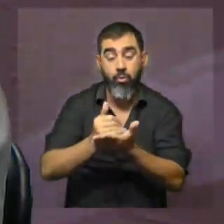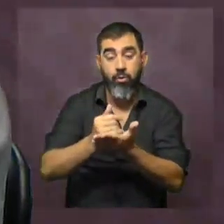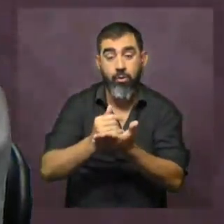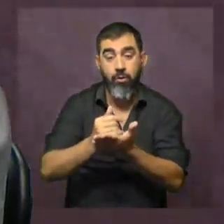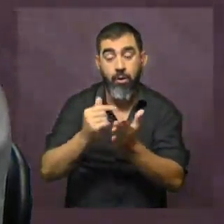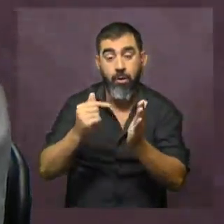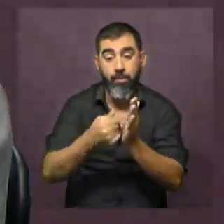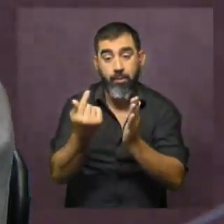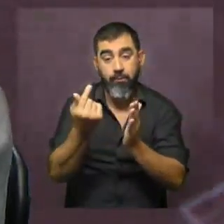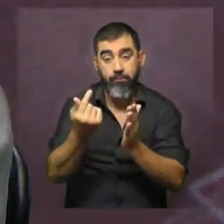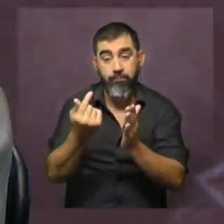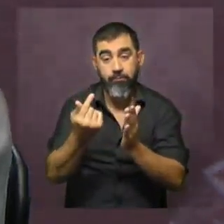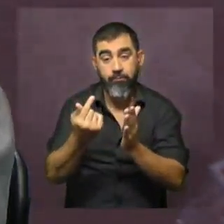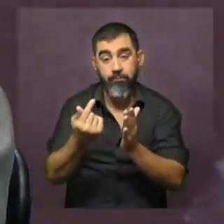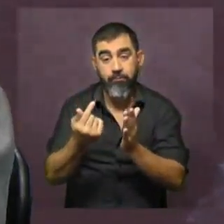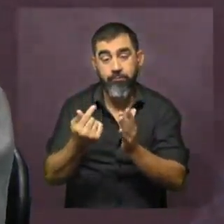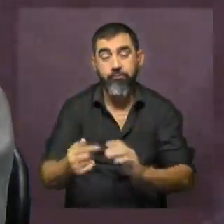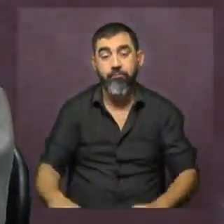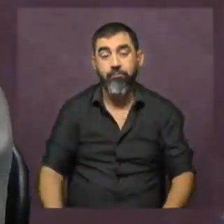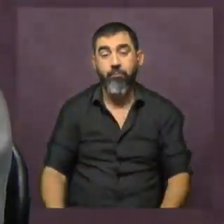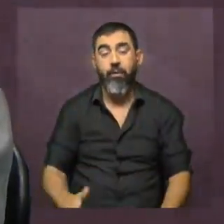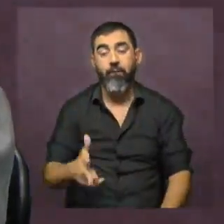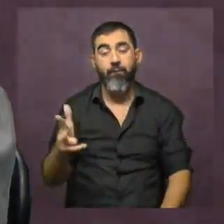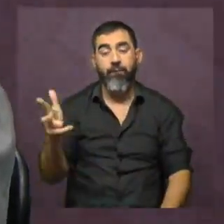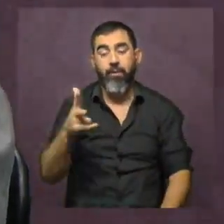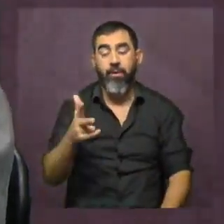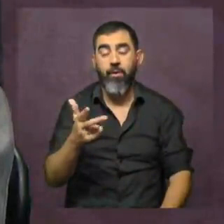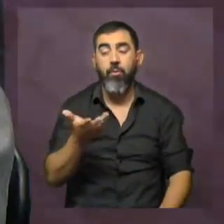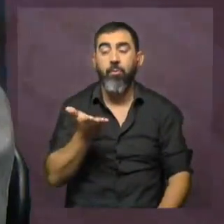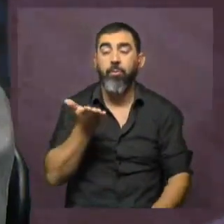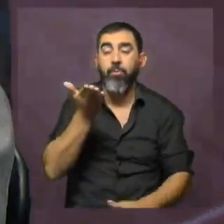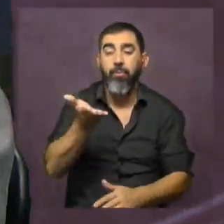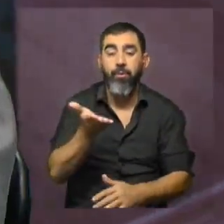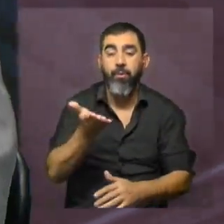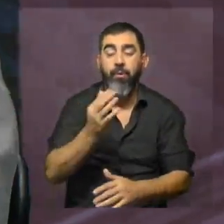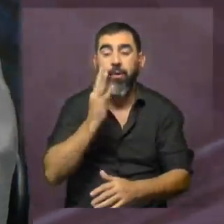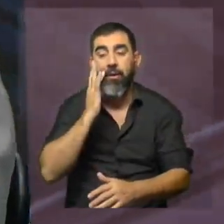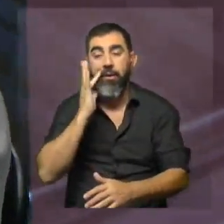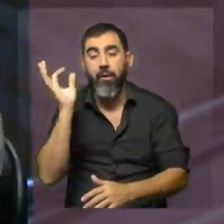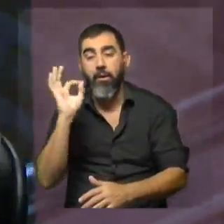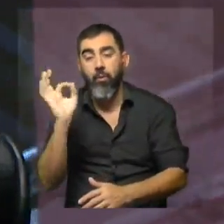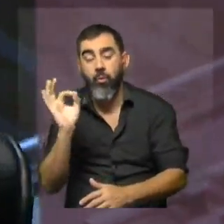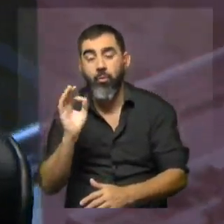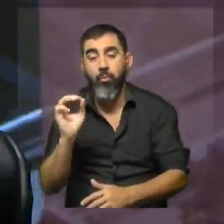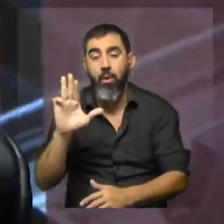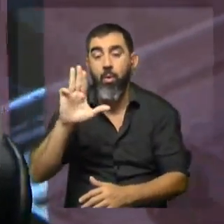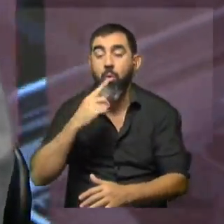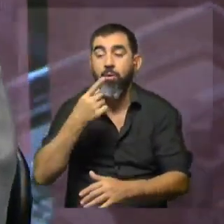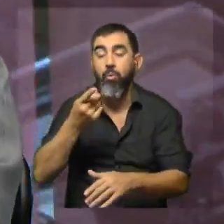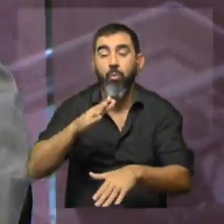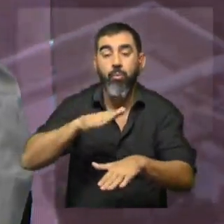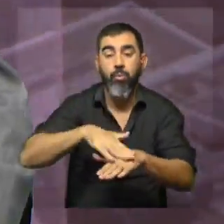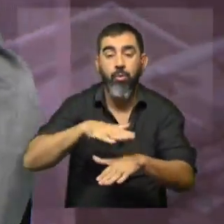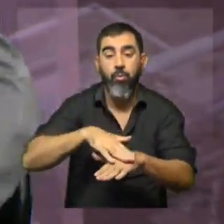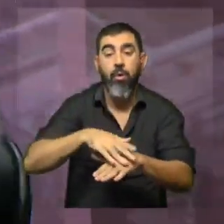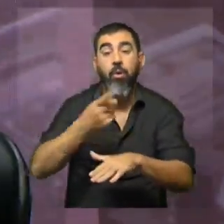del Distrito Federal hizo un video donde pidió ciertas disculpas, porque bueno, Lula lo responsabilizó. De todas